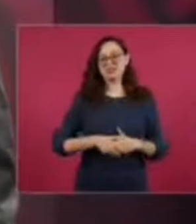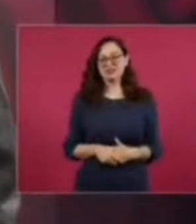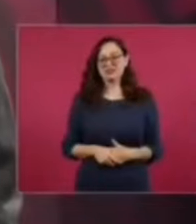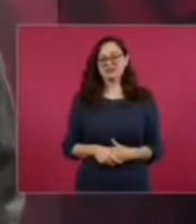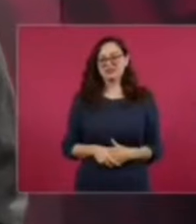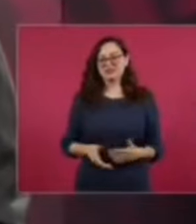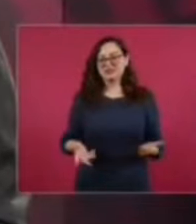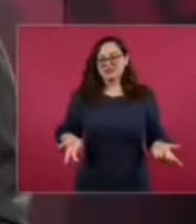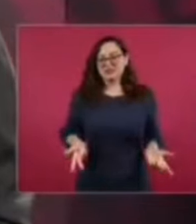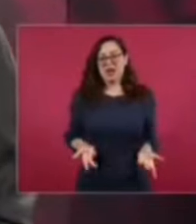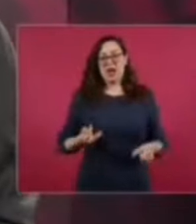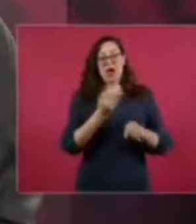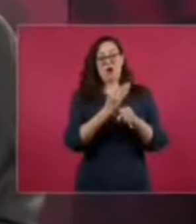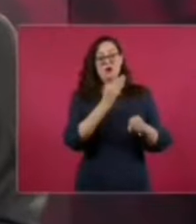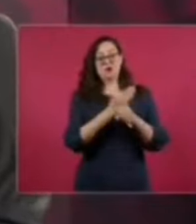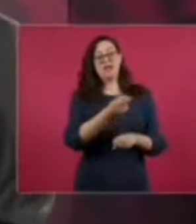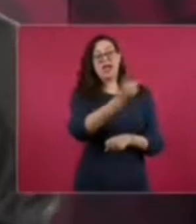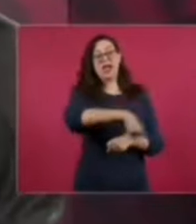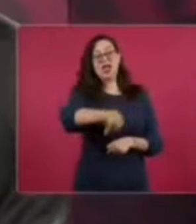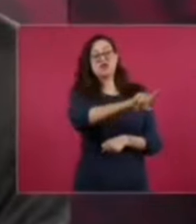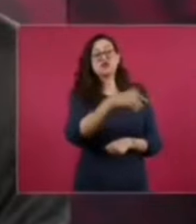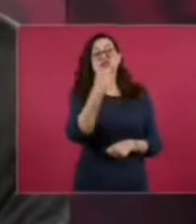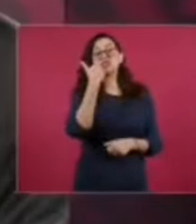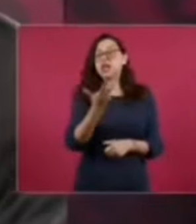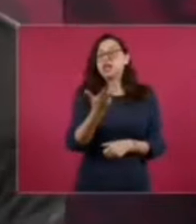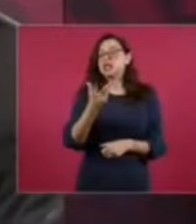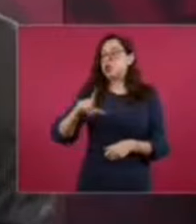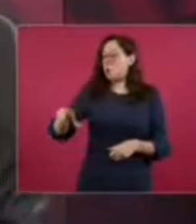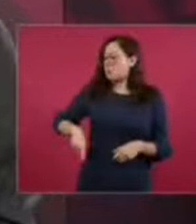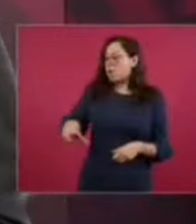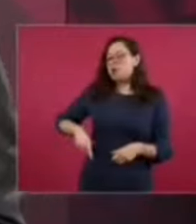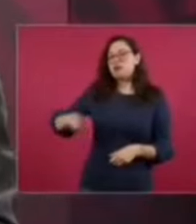No es que quieran mano dura, no es